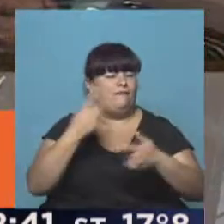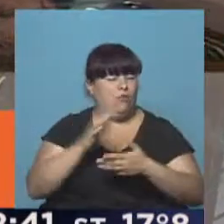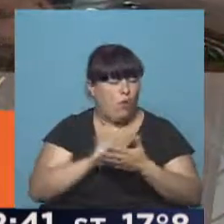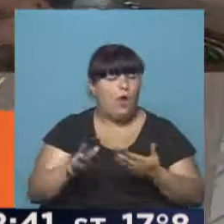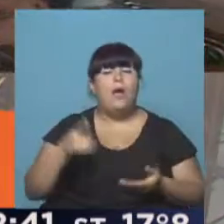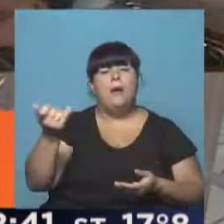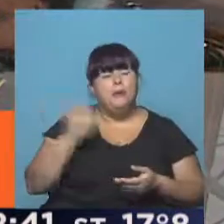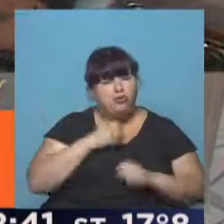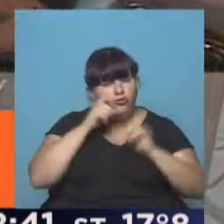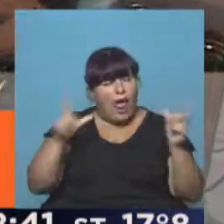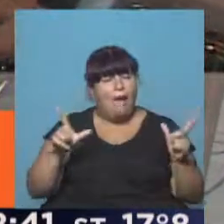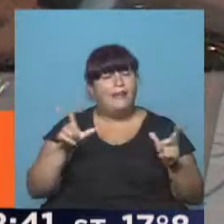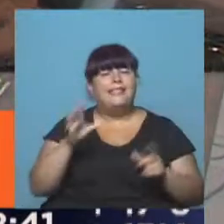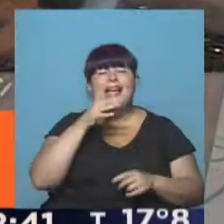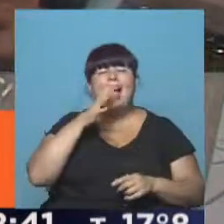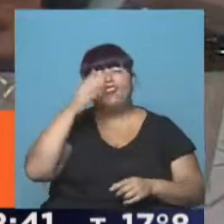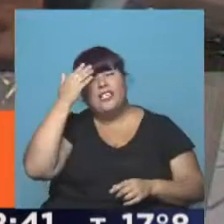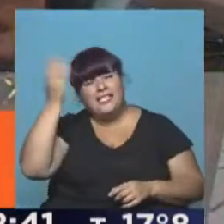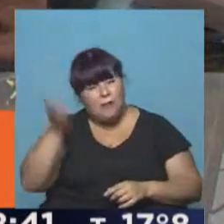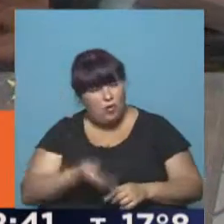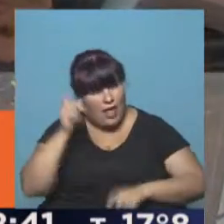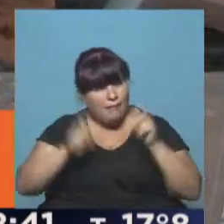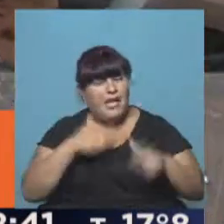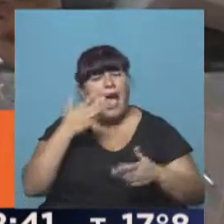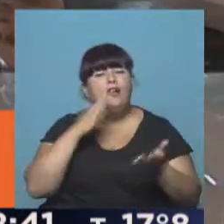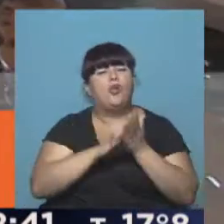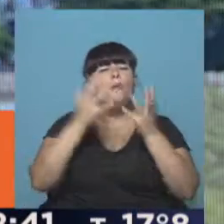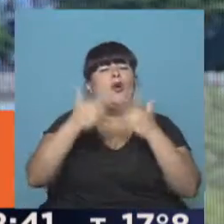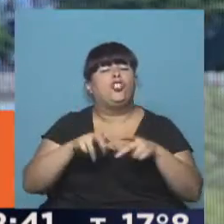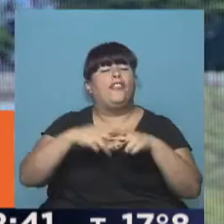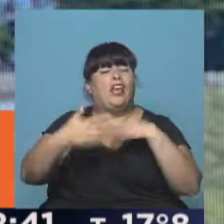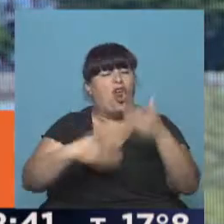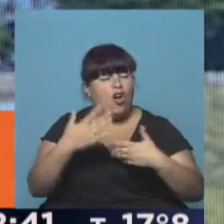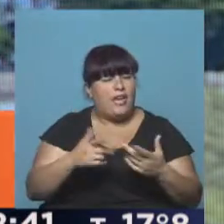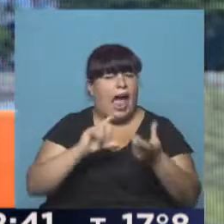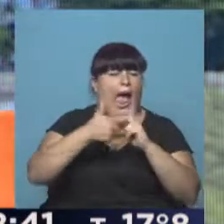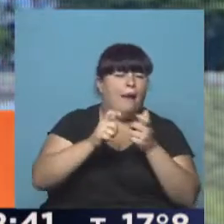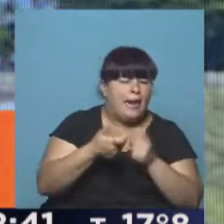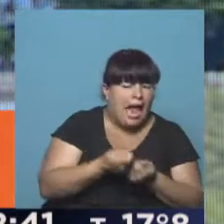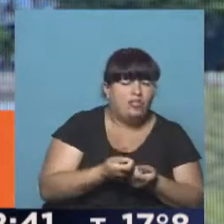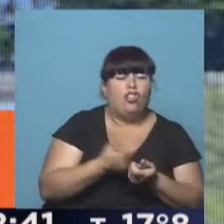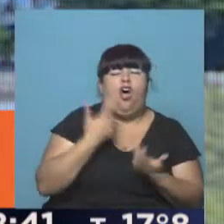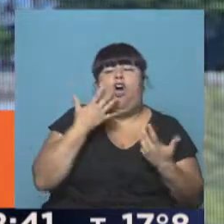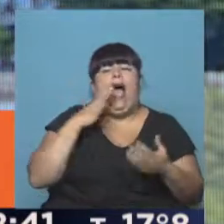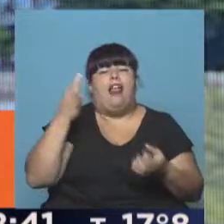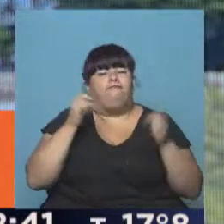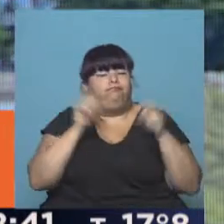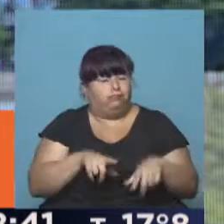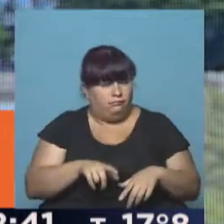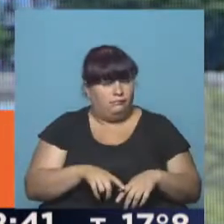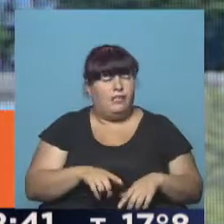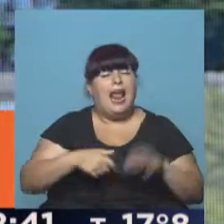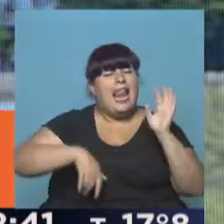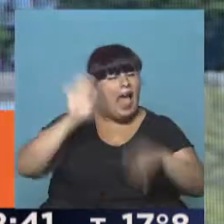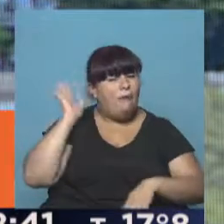que sólo el 14 15 por ciento la gente hablaba de proyectos tecnológicos de una aplicación o de alguna cosa específica la